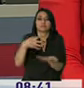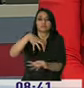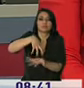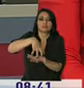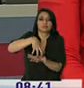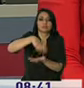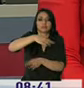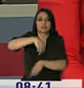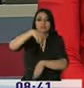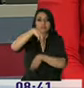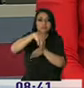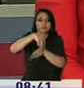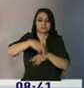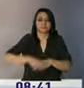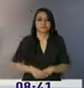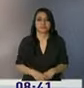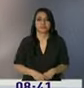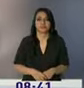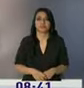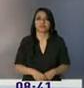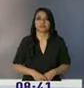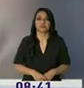Manabí.